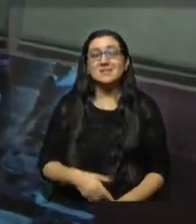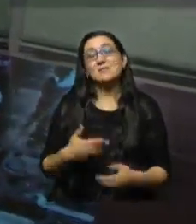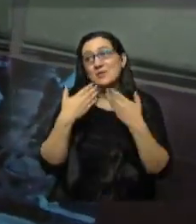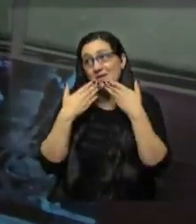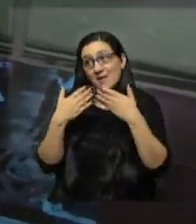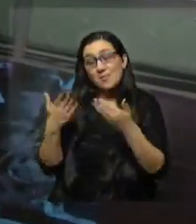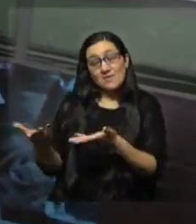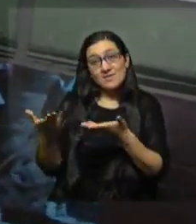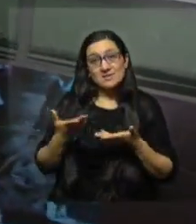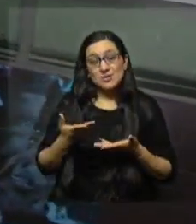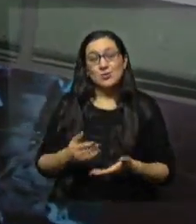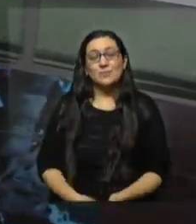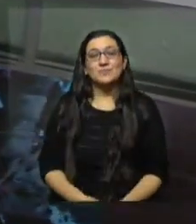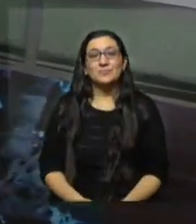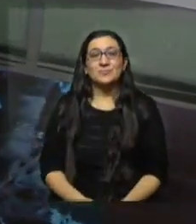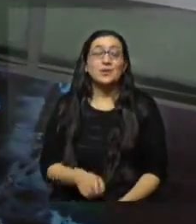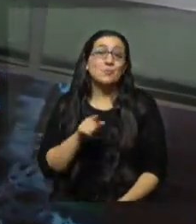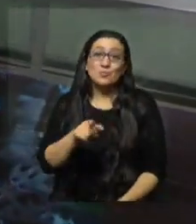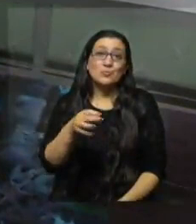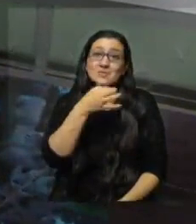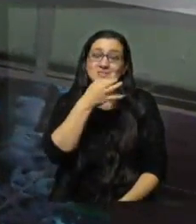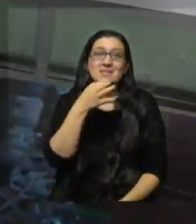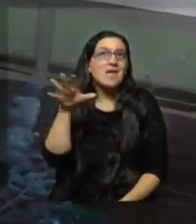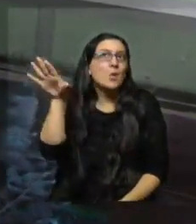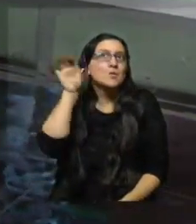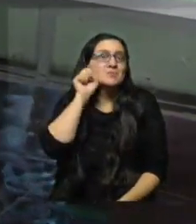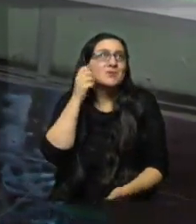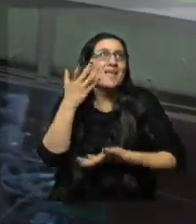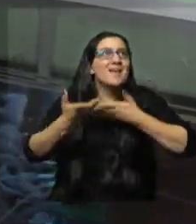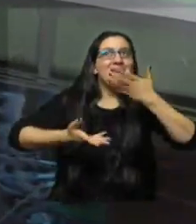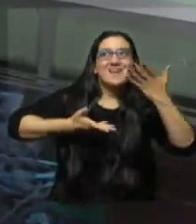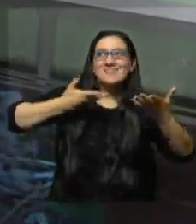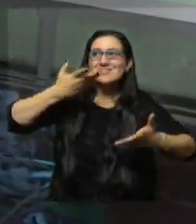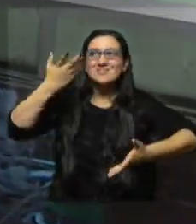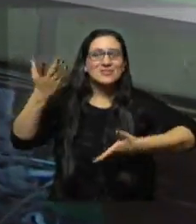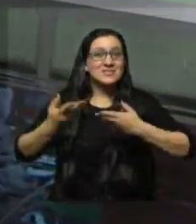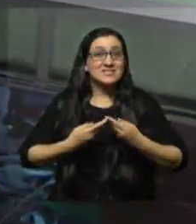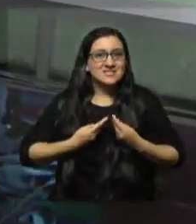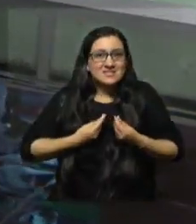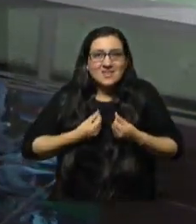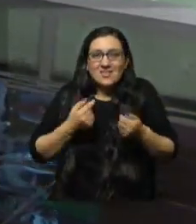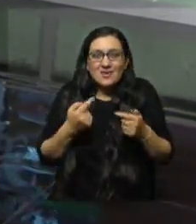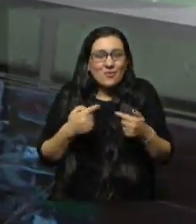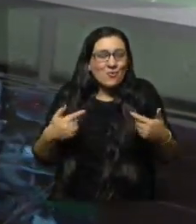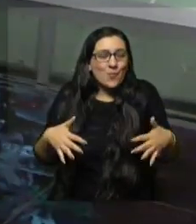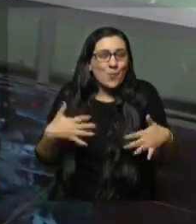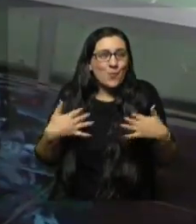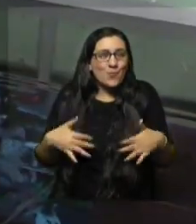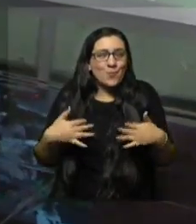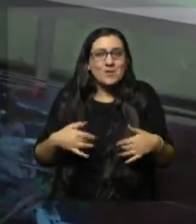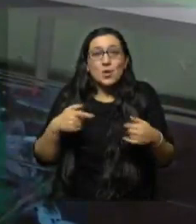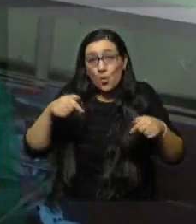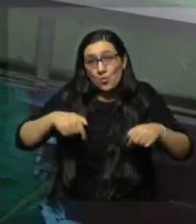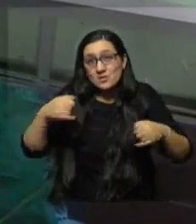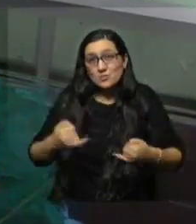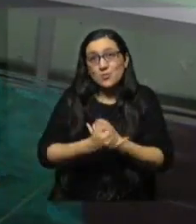invitación. Y es tal cual, como decía vos, nos suena esta canción y te pasan cosas, ¿no? Una y otra vez. Es un día